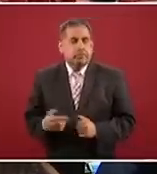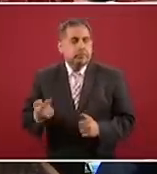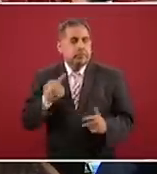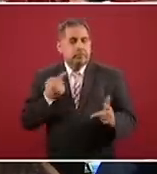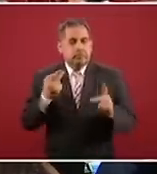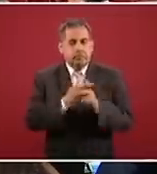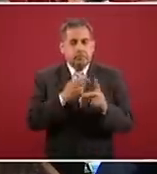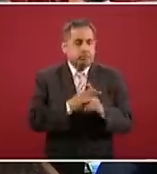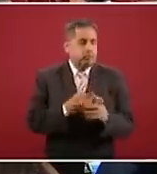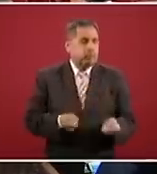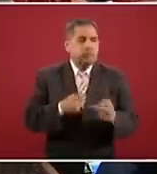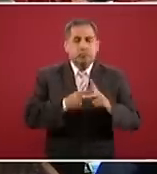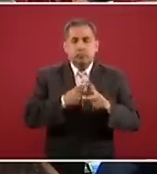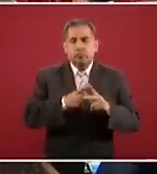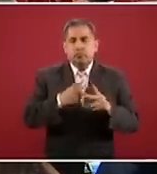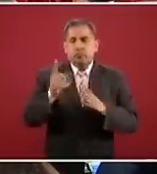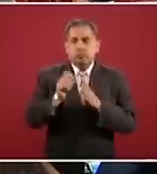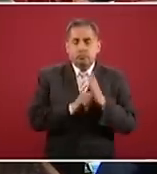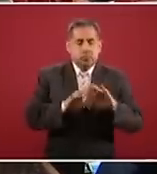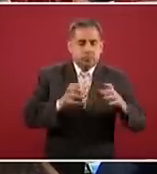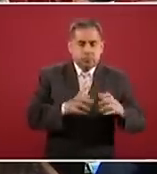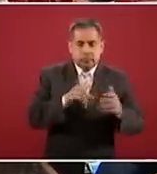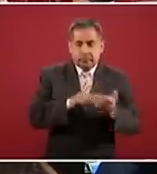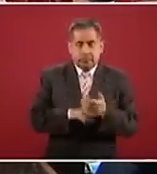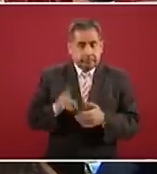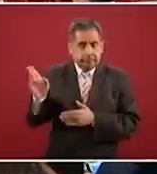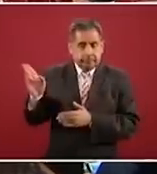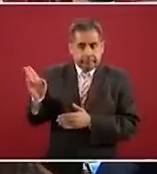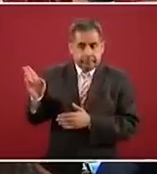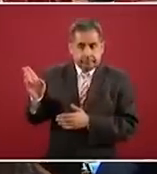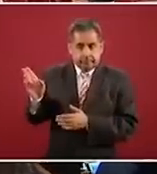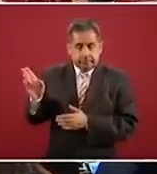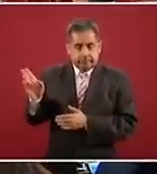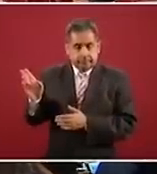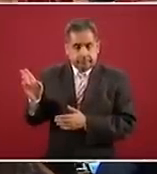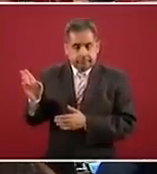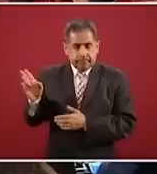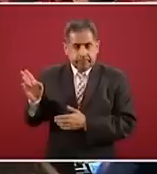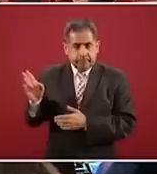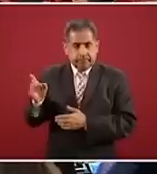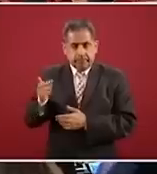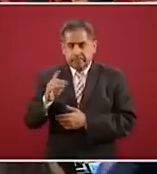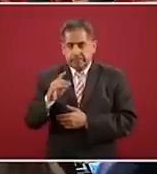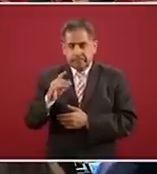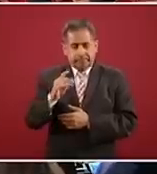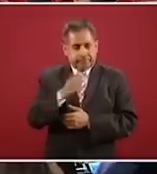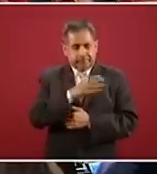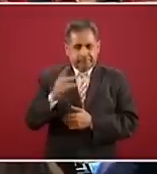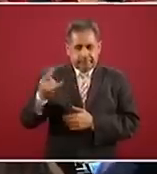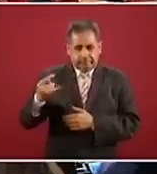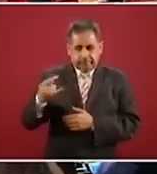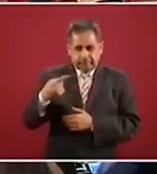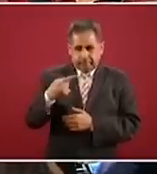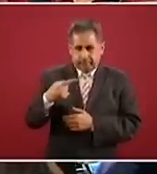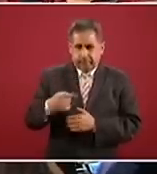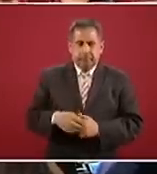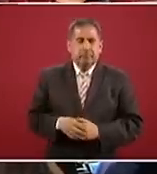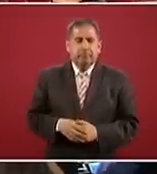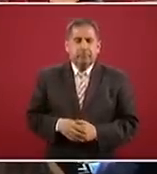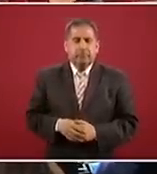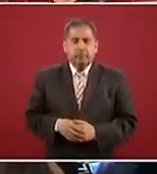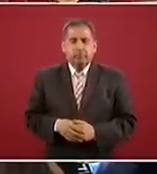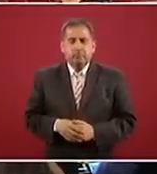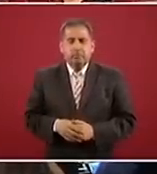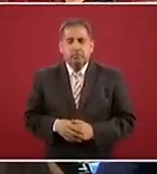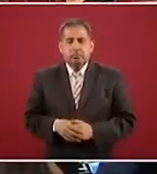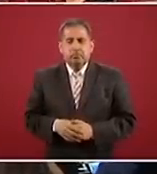homicidios, promedio de homicidios por mes, ahí está, aquella a la izquierda es Tijuana, ¿no? Sí, Tijuana, todo es Tijuana.